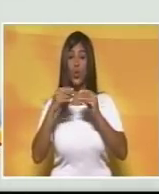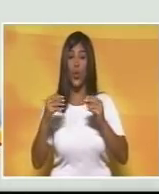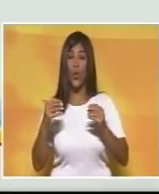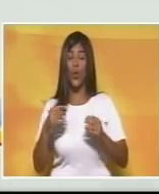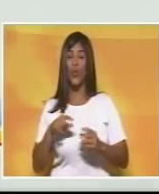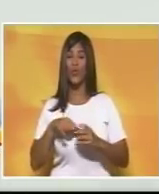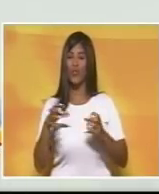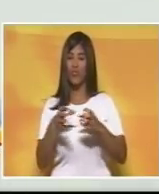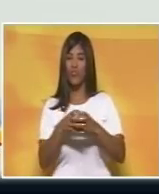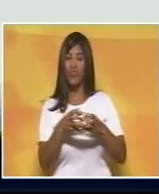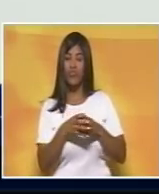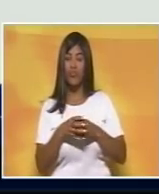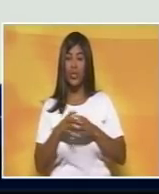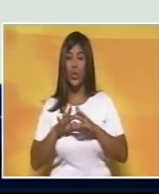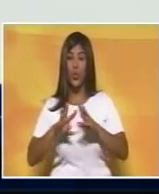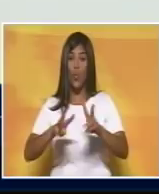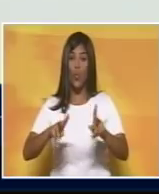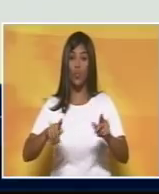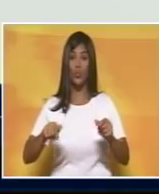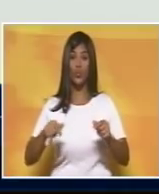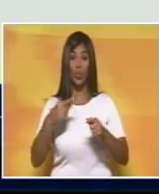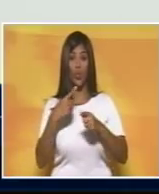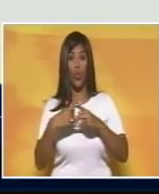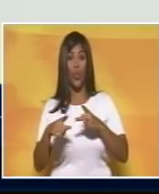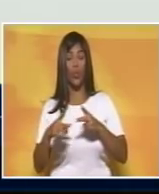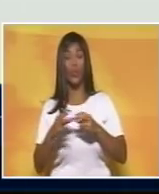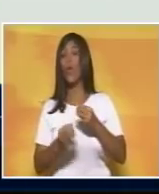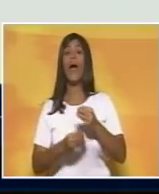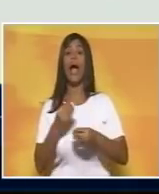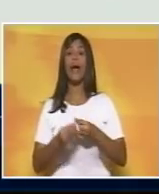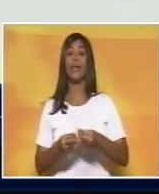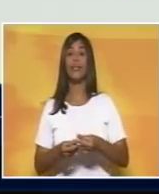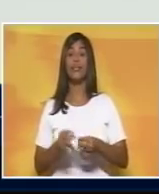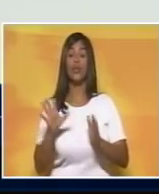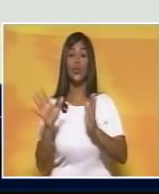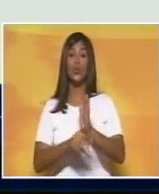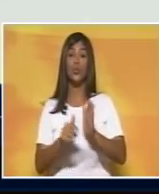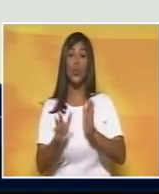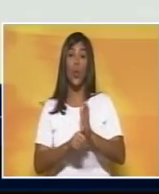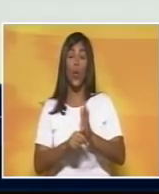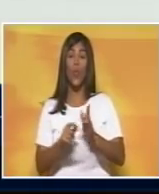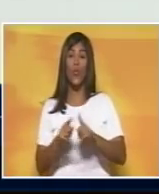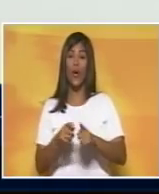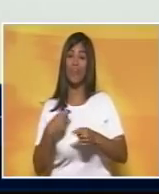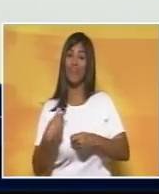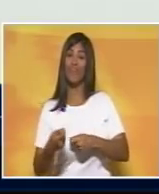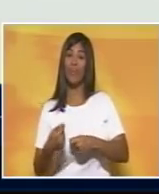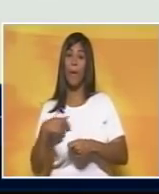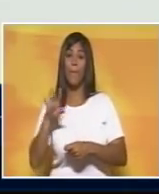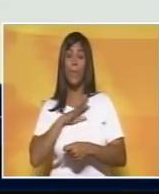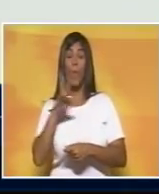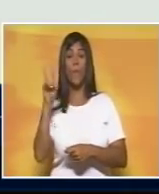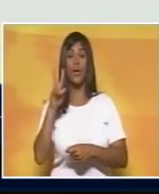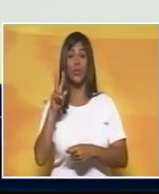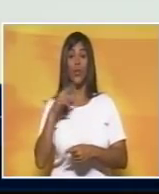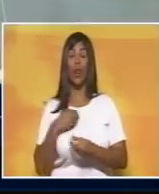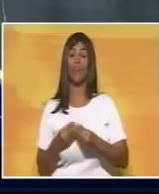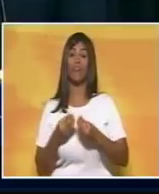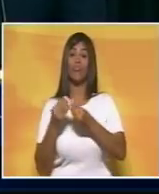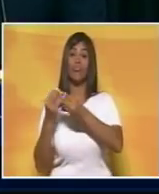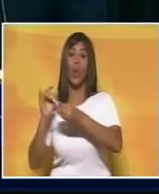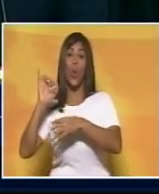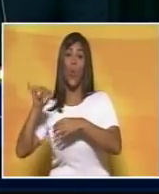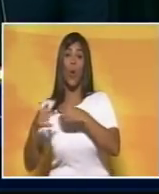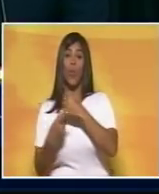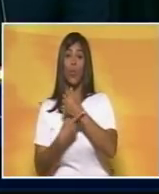el tramado de corrupción y de todo el tramado de robos de los recursos de Venezuela directamente para el señor